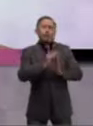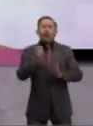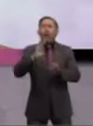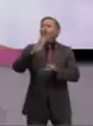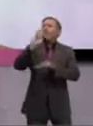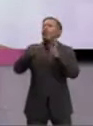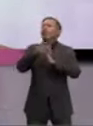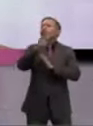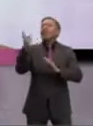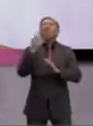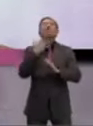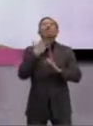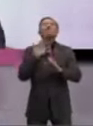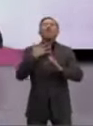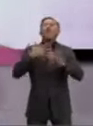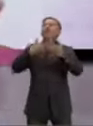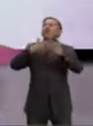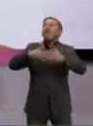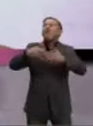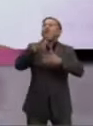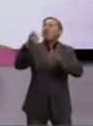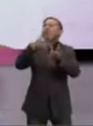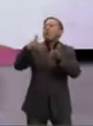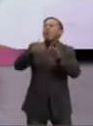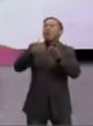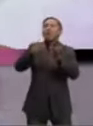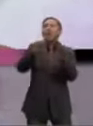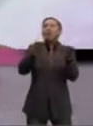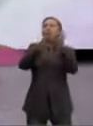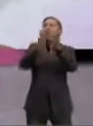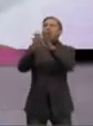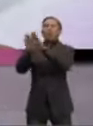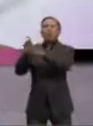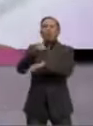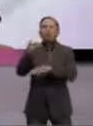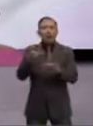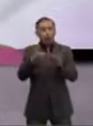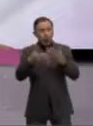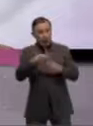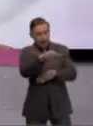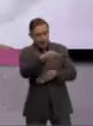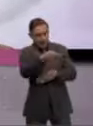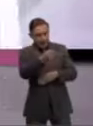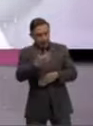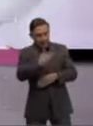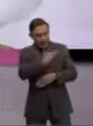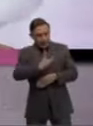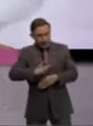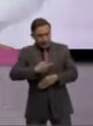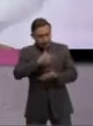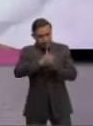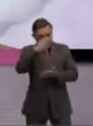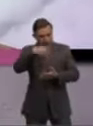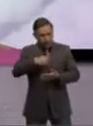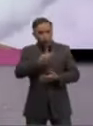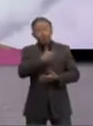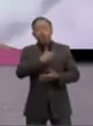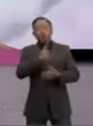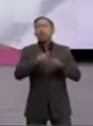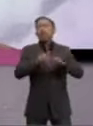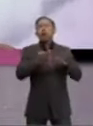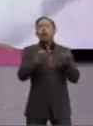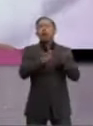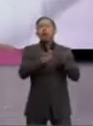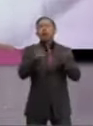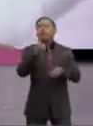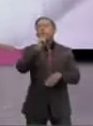mundo. Ahora, ¿qué pasó con la descentralización de las oficinas? Puras promesas. No, el señor gastando el doble